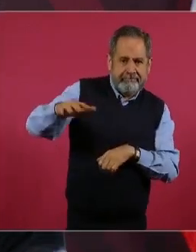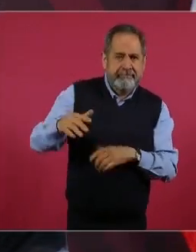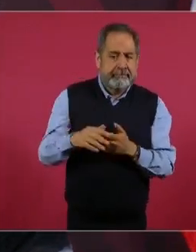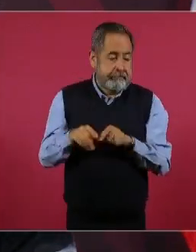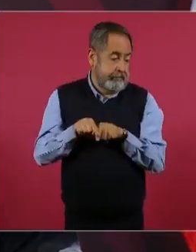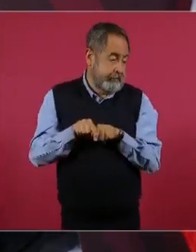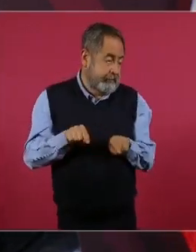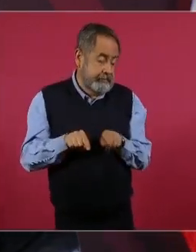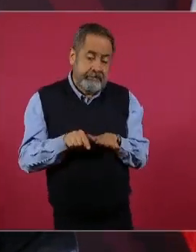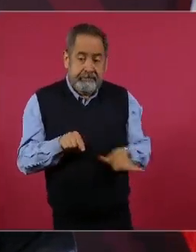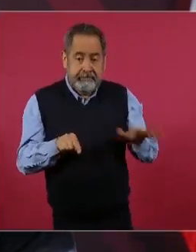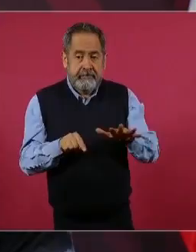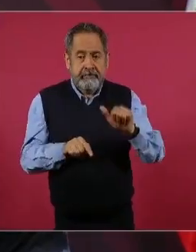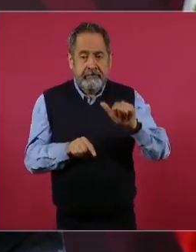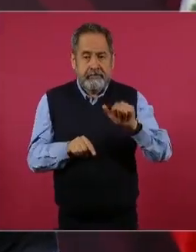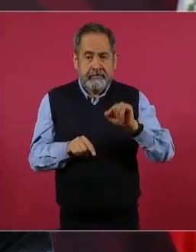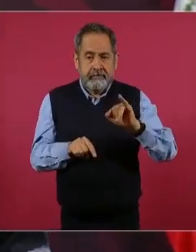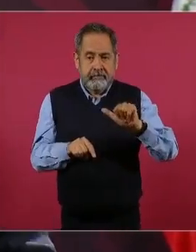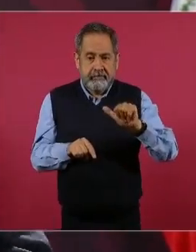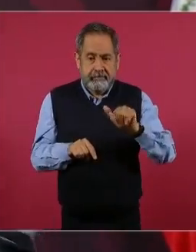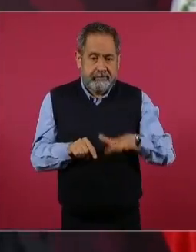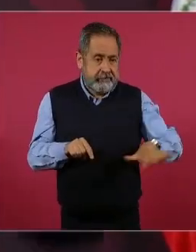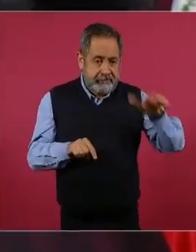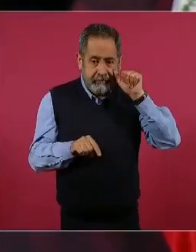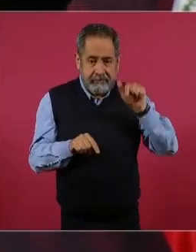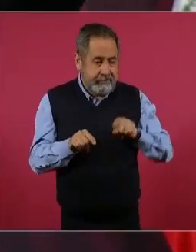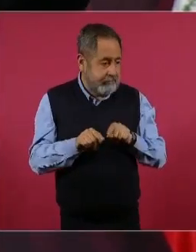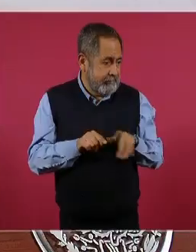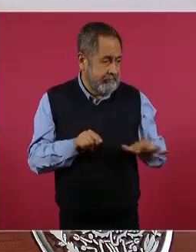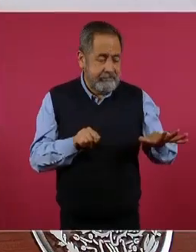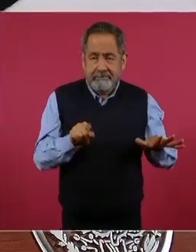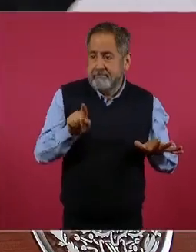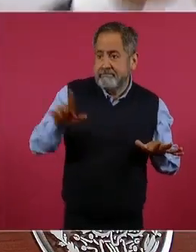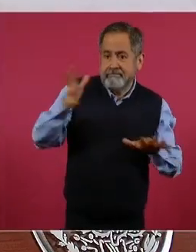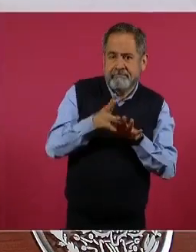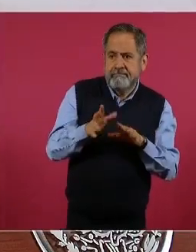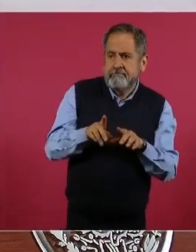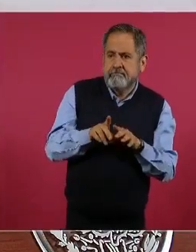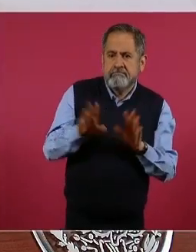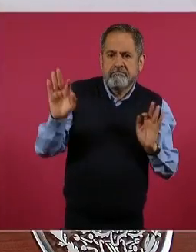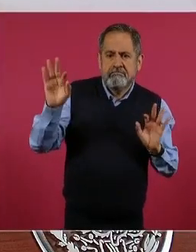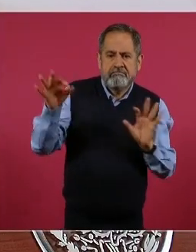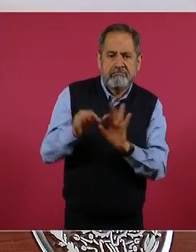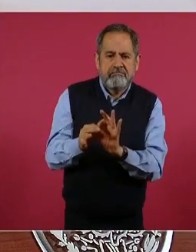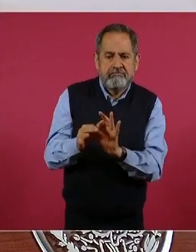Asia, sí, y la costa este de Estados Unidos.